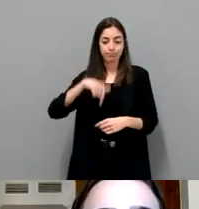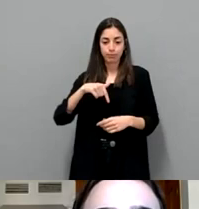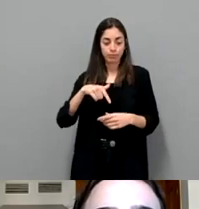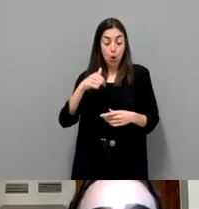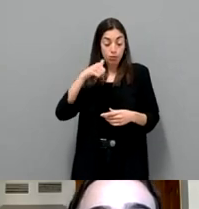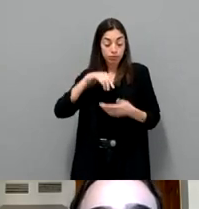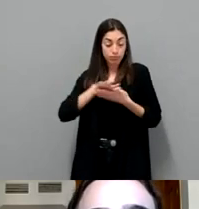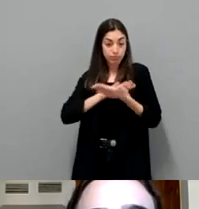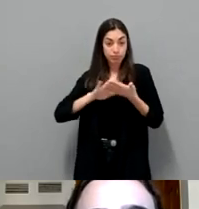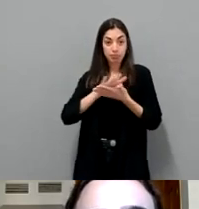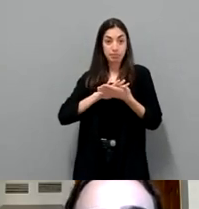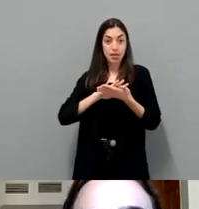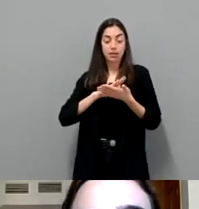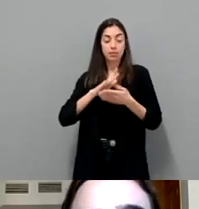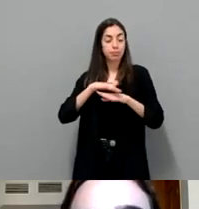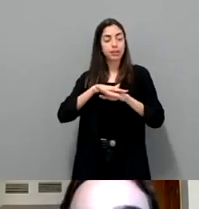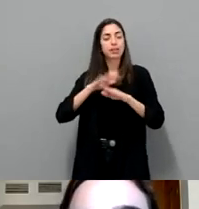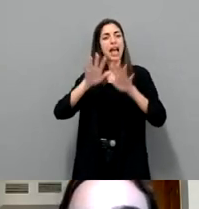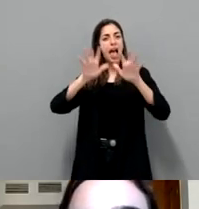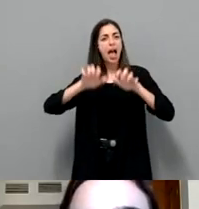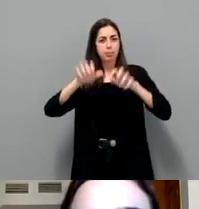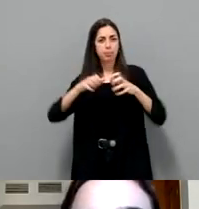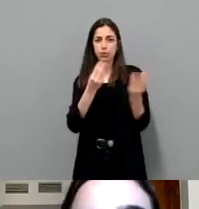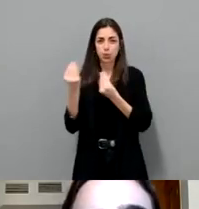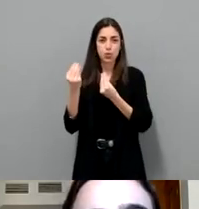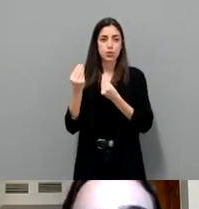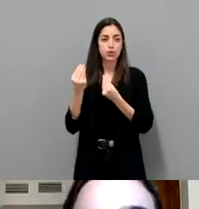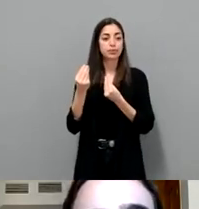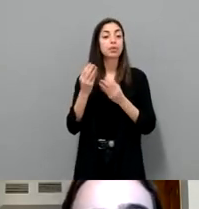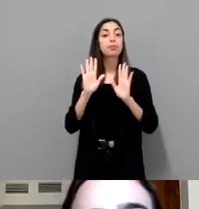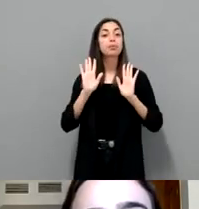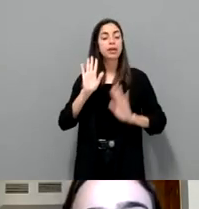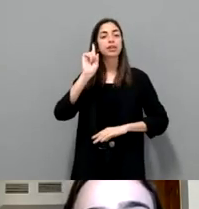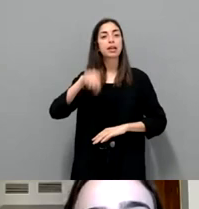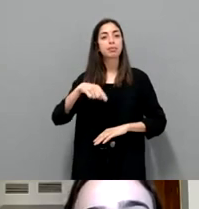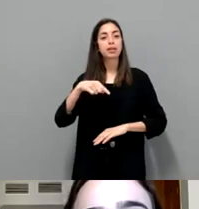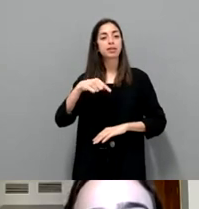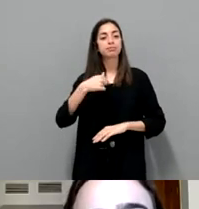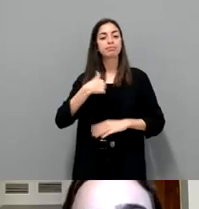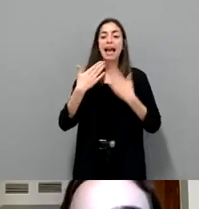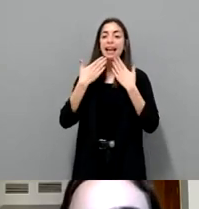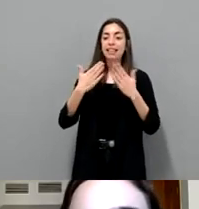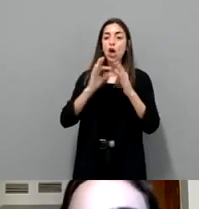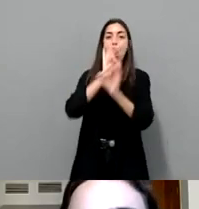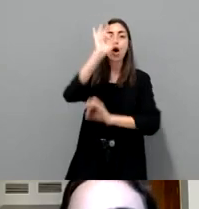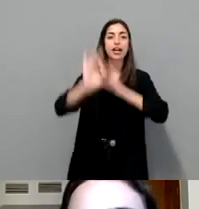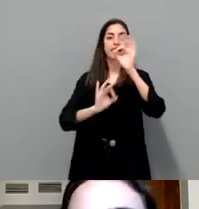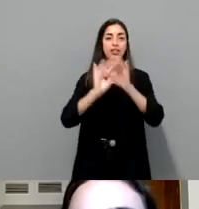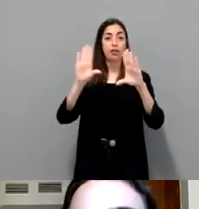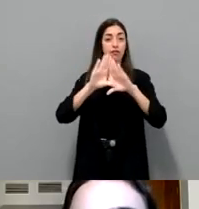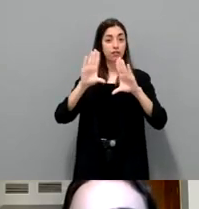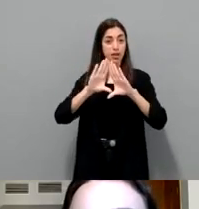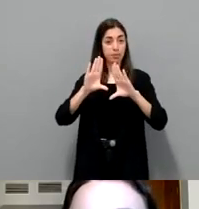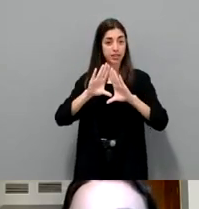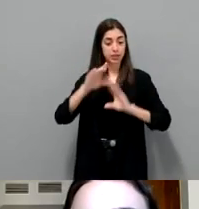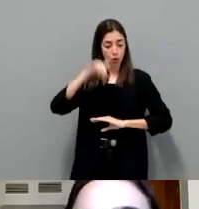y me enriquecen muchísimo. Pero también quiero agradecer a las organizaciones feministas que estáis hoy